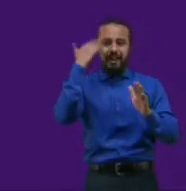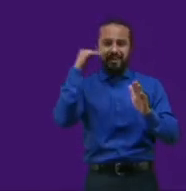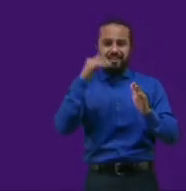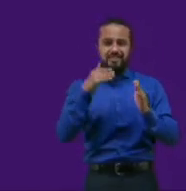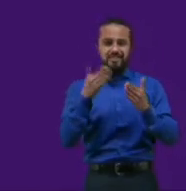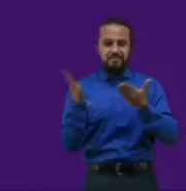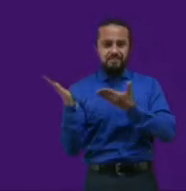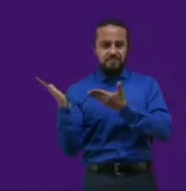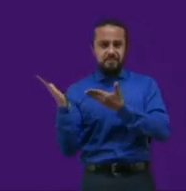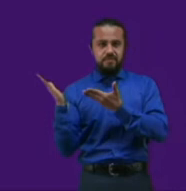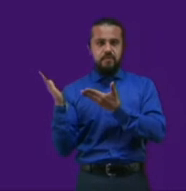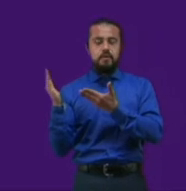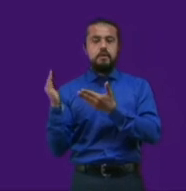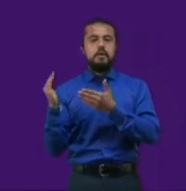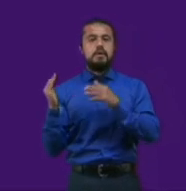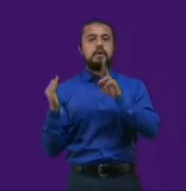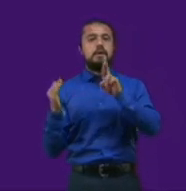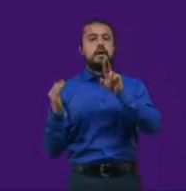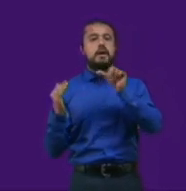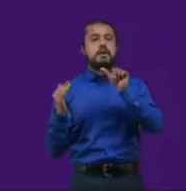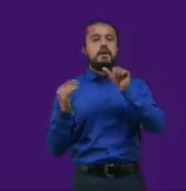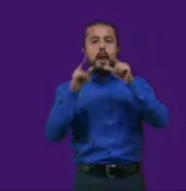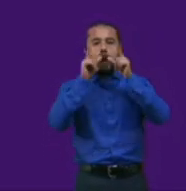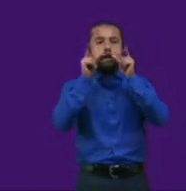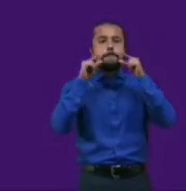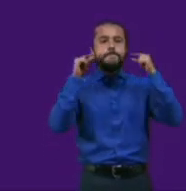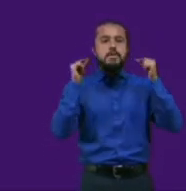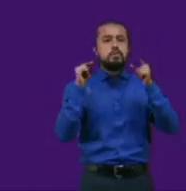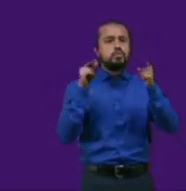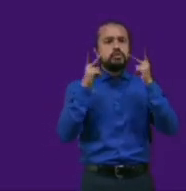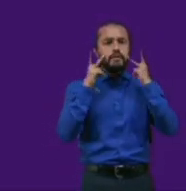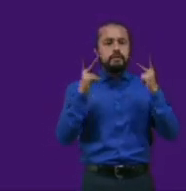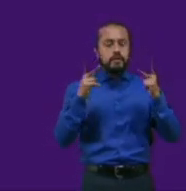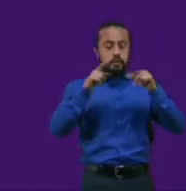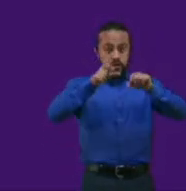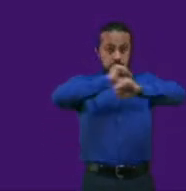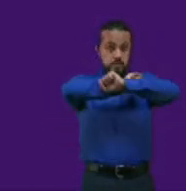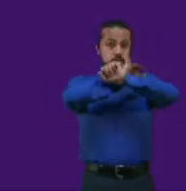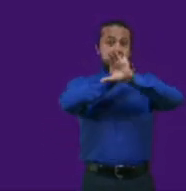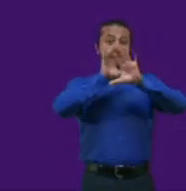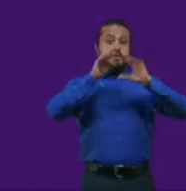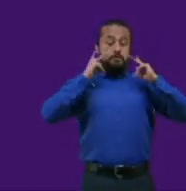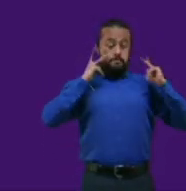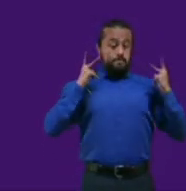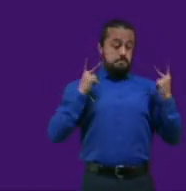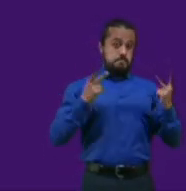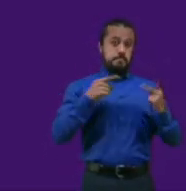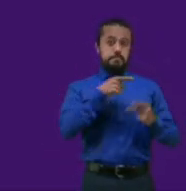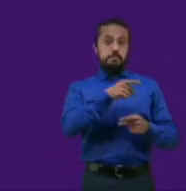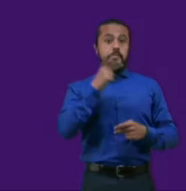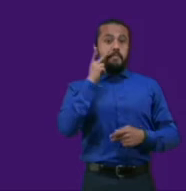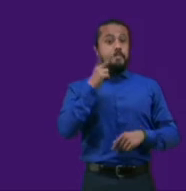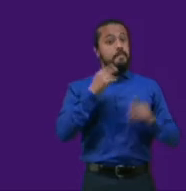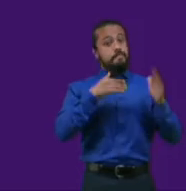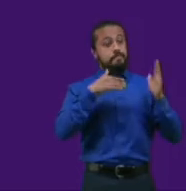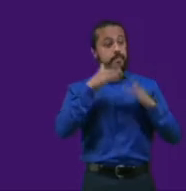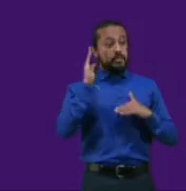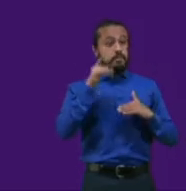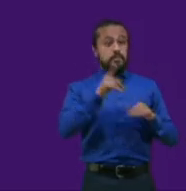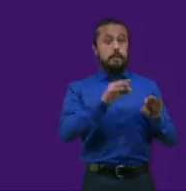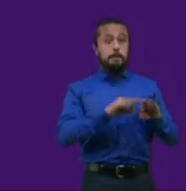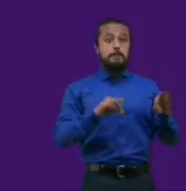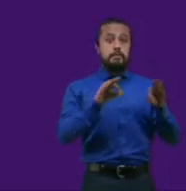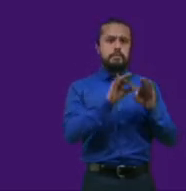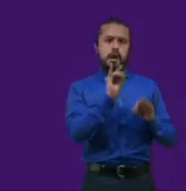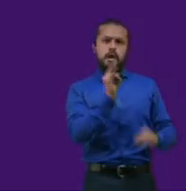y te levantas por las mañanas y miras el estado del negocio, ¿qué variables operativas para ti son las que dices tú, si yo estoy